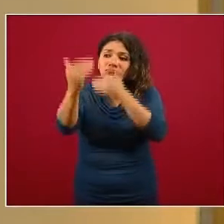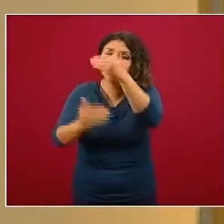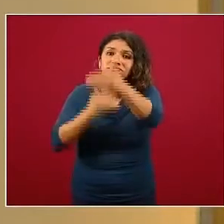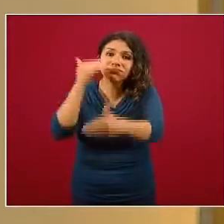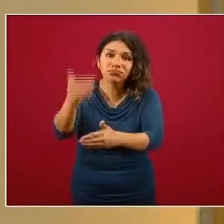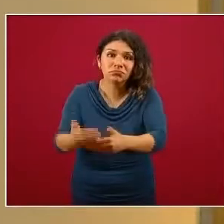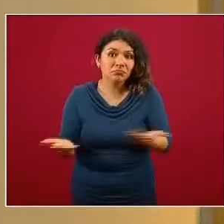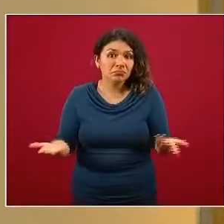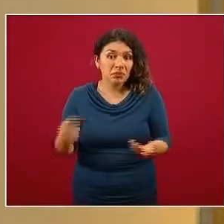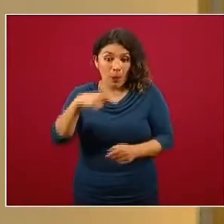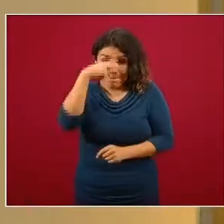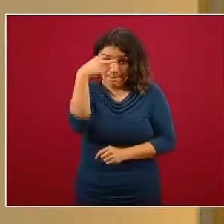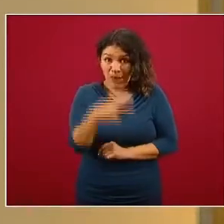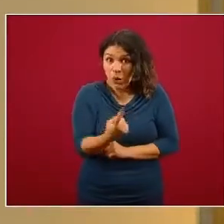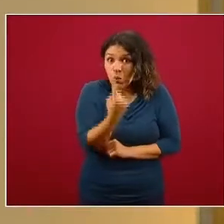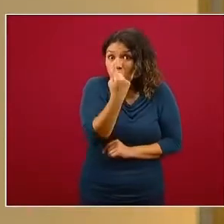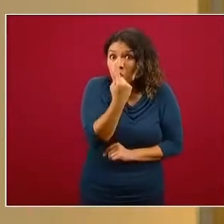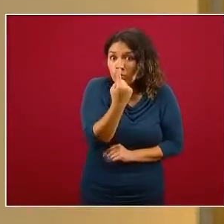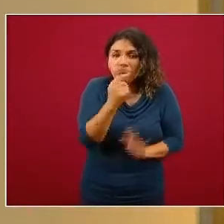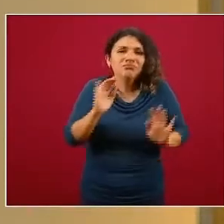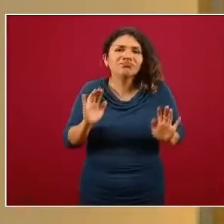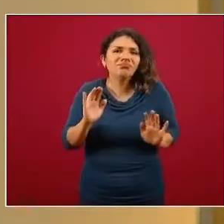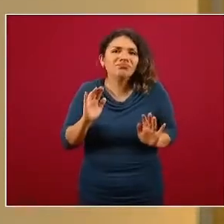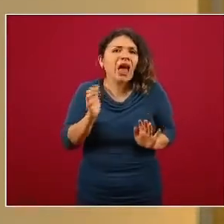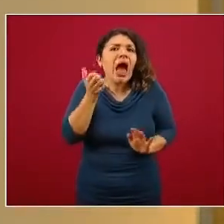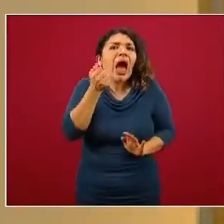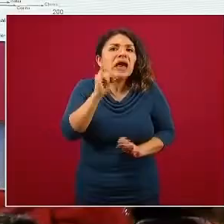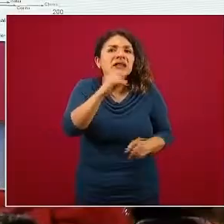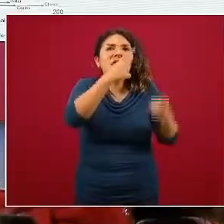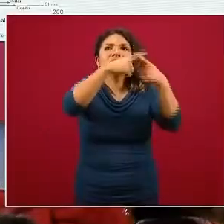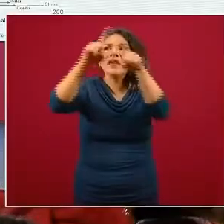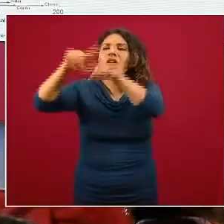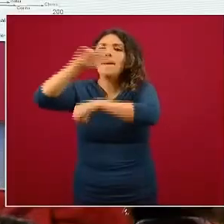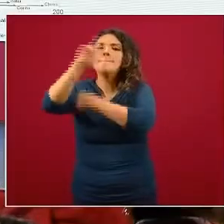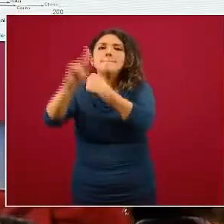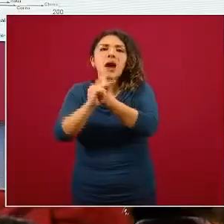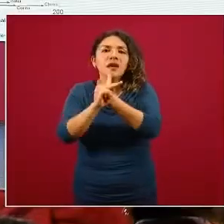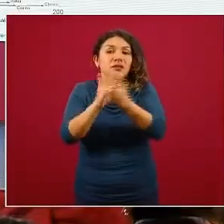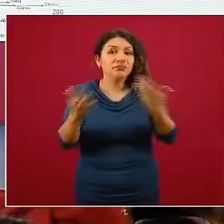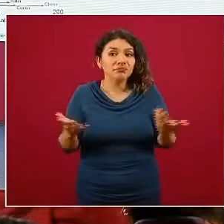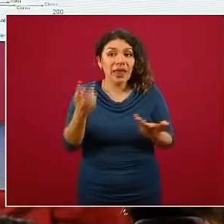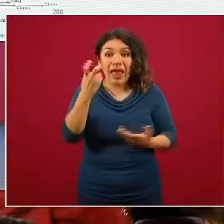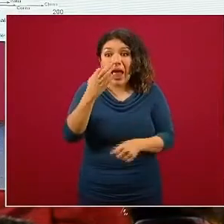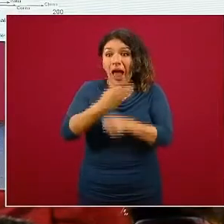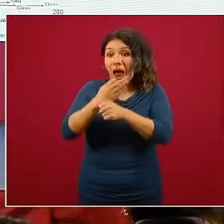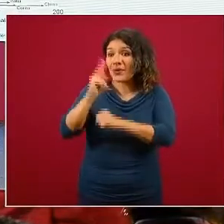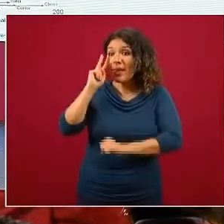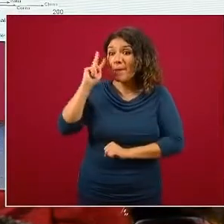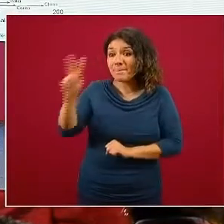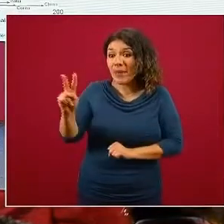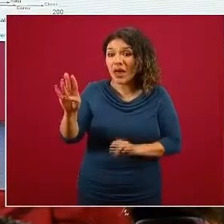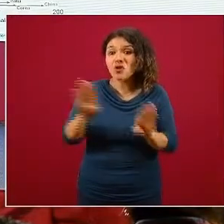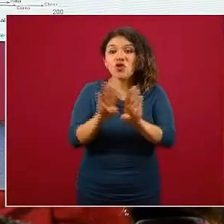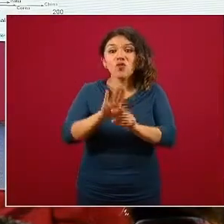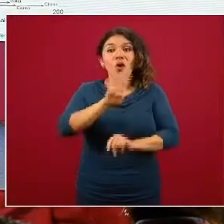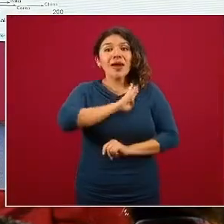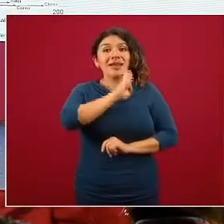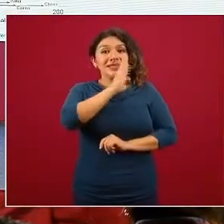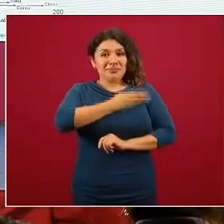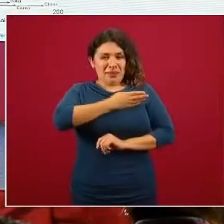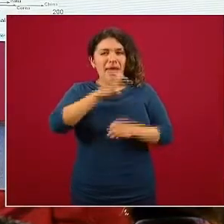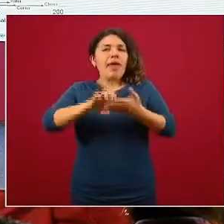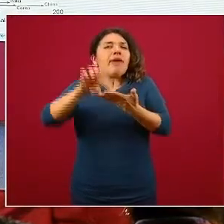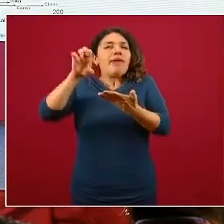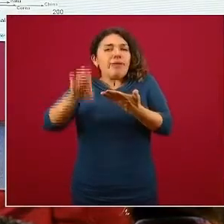no necesariamente en México, pero en distintos países del mundo. Lo que estamos viendo en el caso de España como